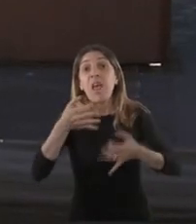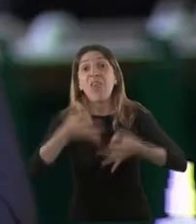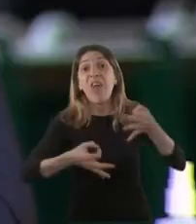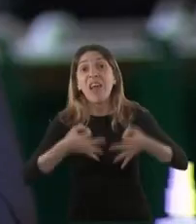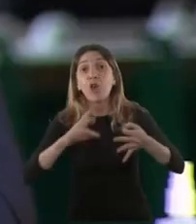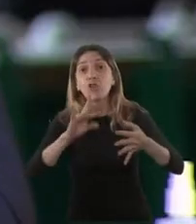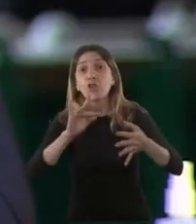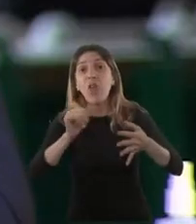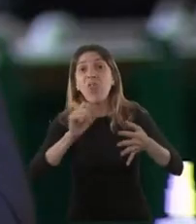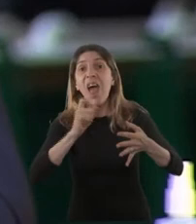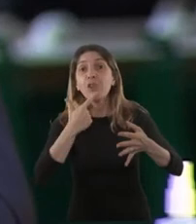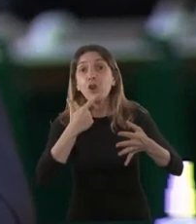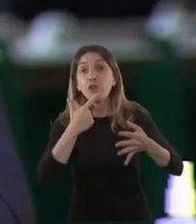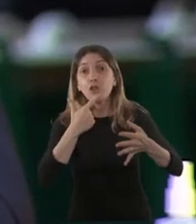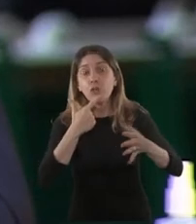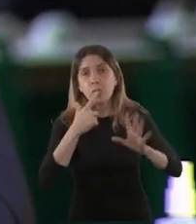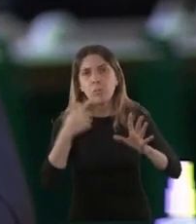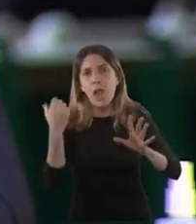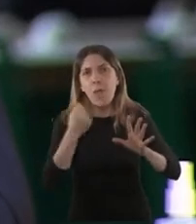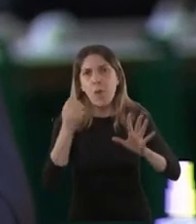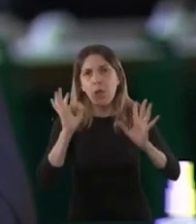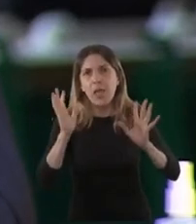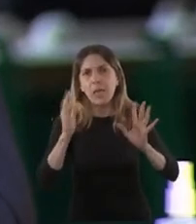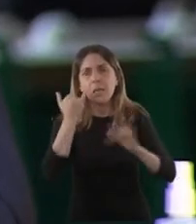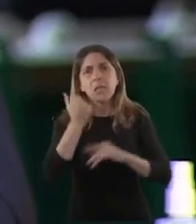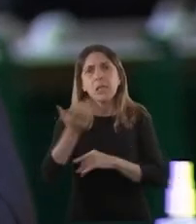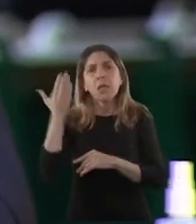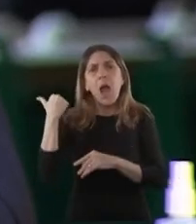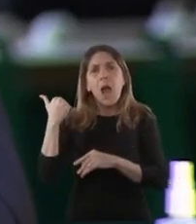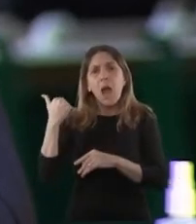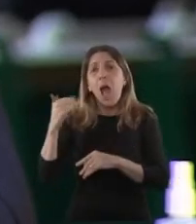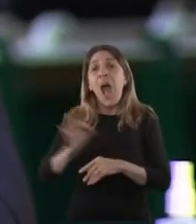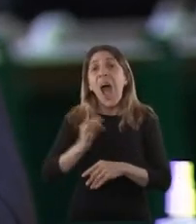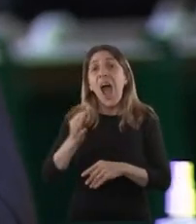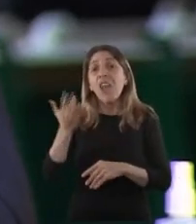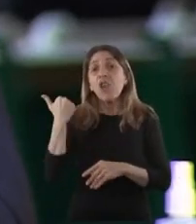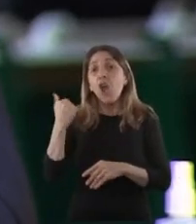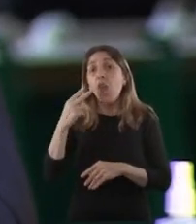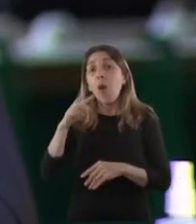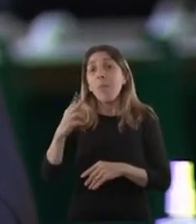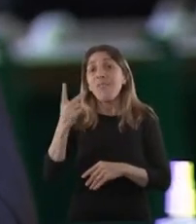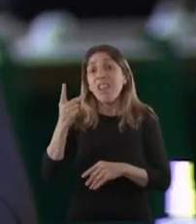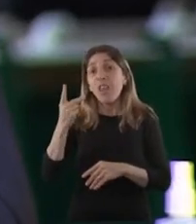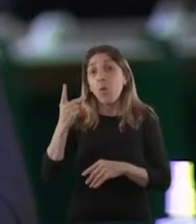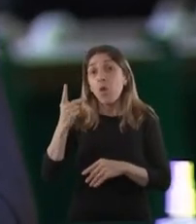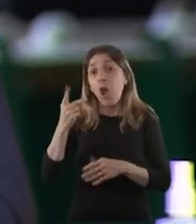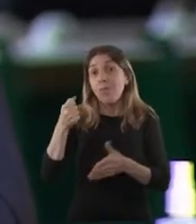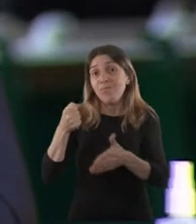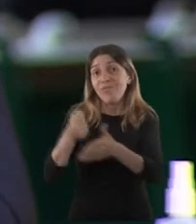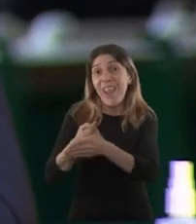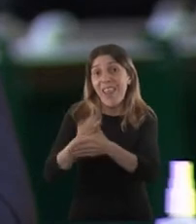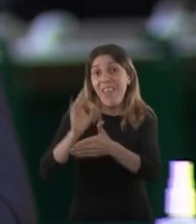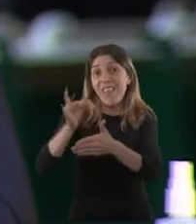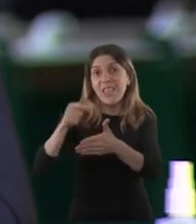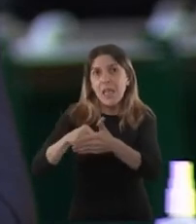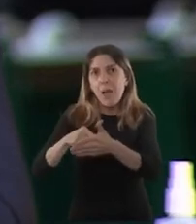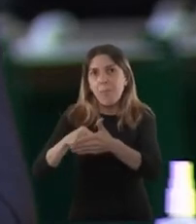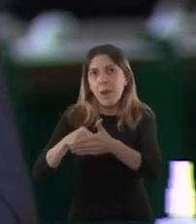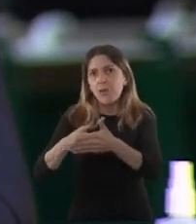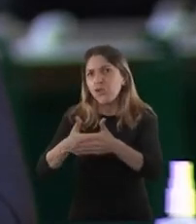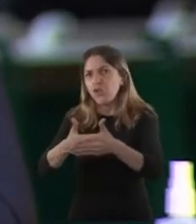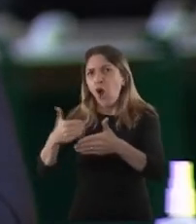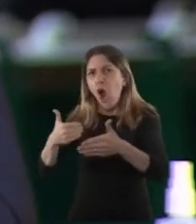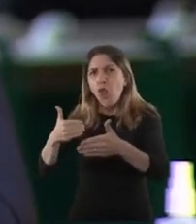muy importantes. Hemos tenido un cierre del año 2021 con la mayor producción